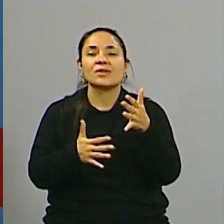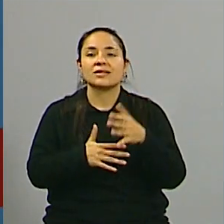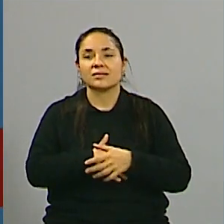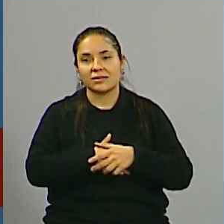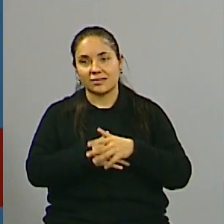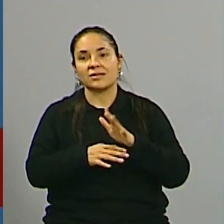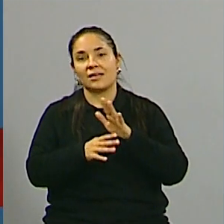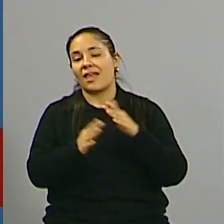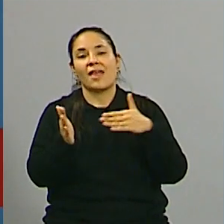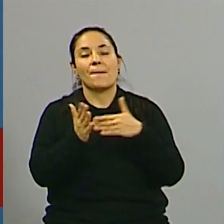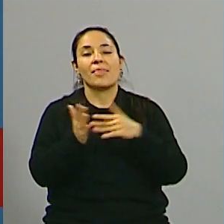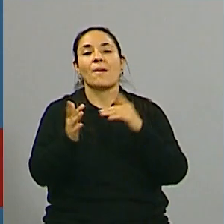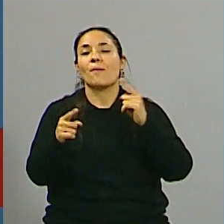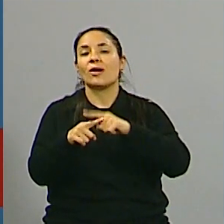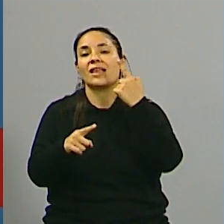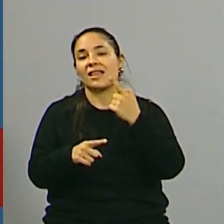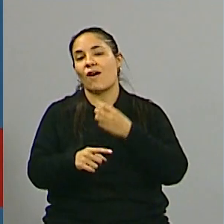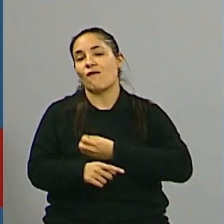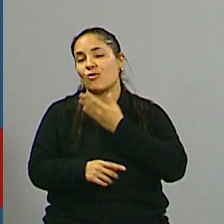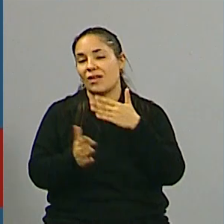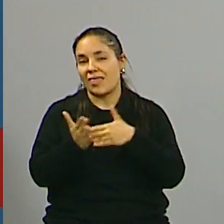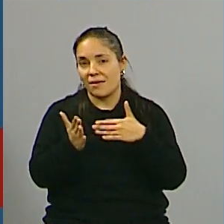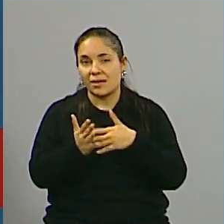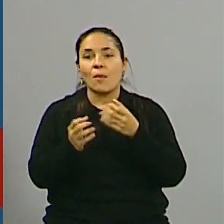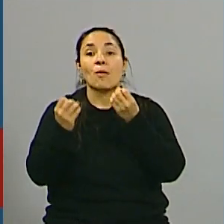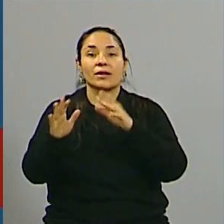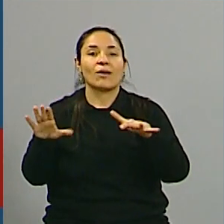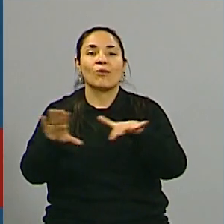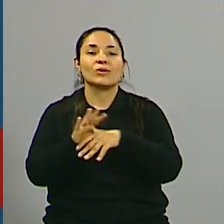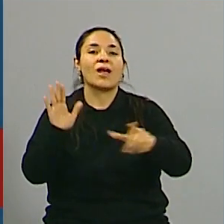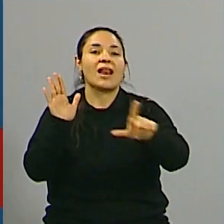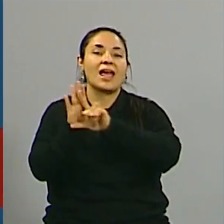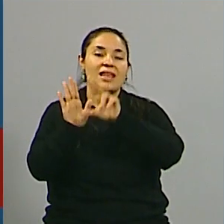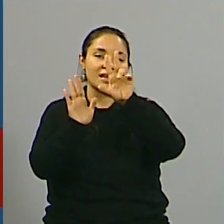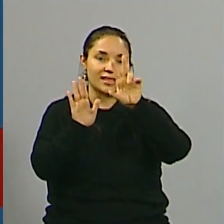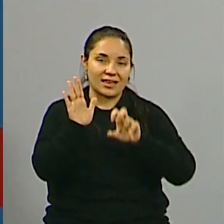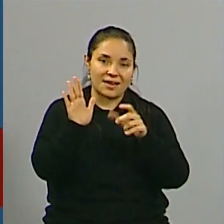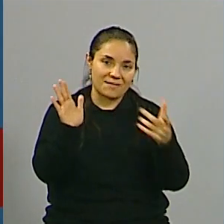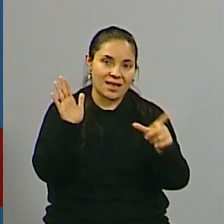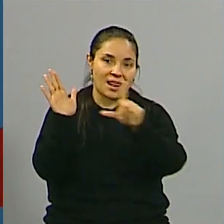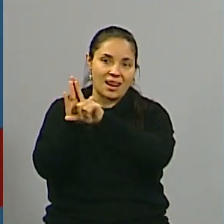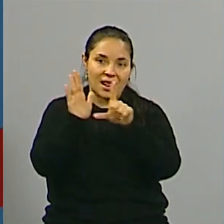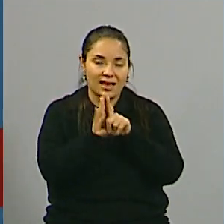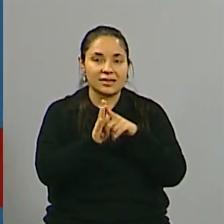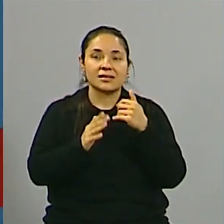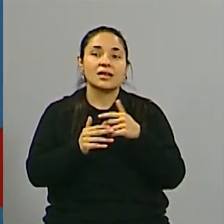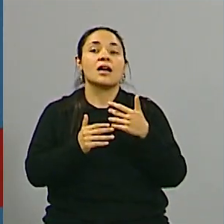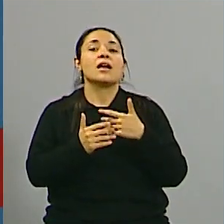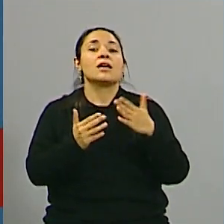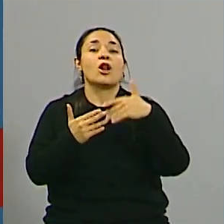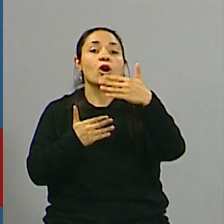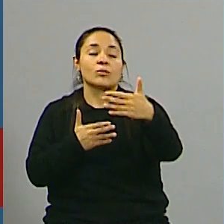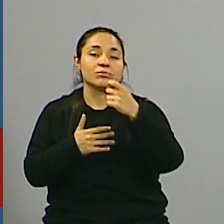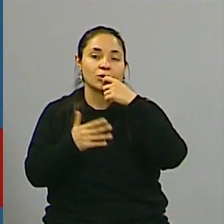ver con la voluntad política en ese momento, porque esto Claro. tiene que ver con leyes. Los dos pasos siguientes, habiendo conversado con